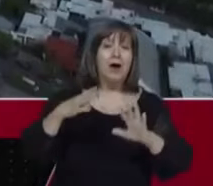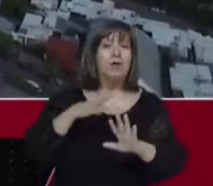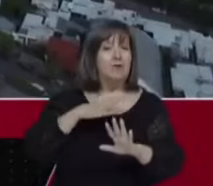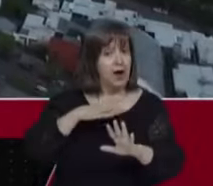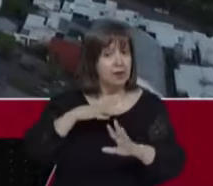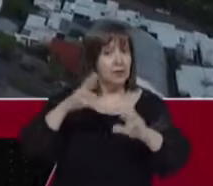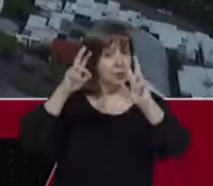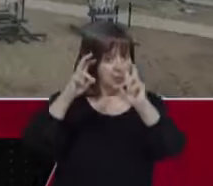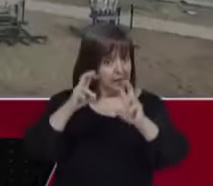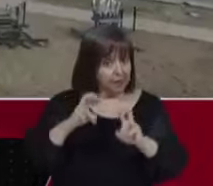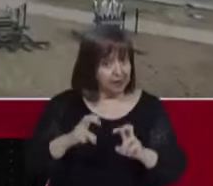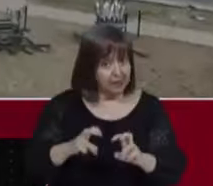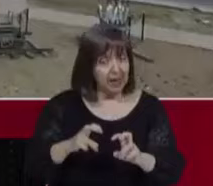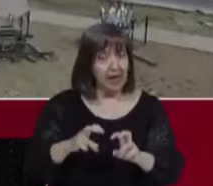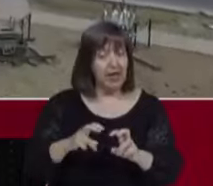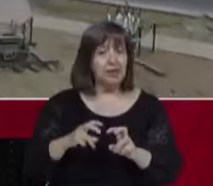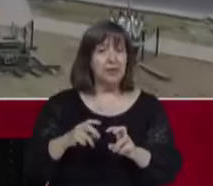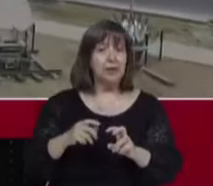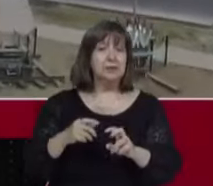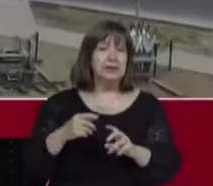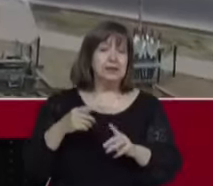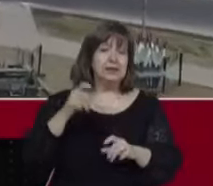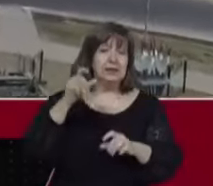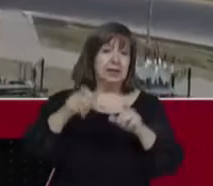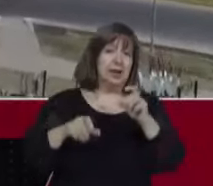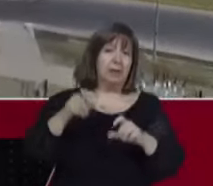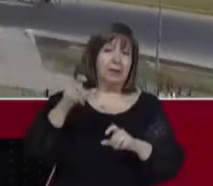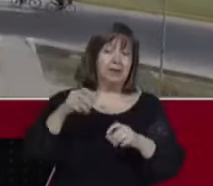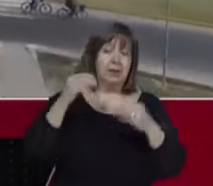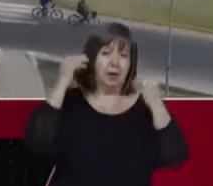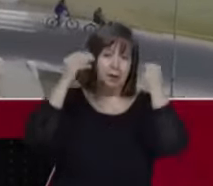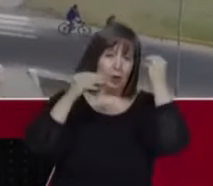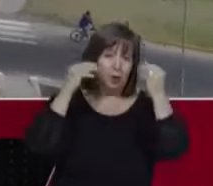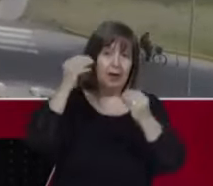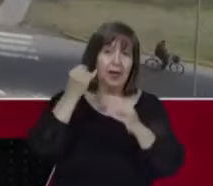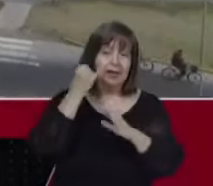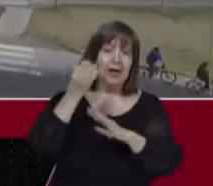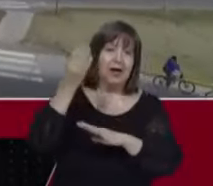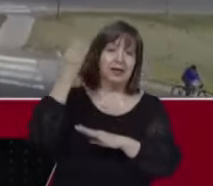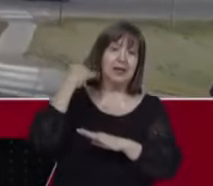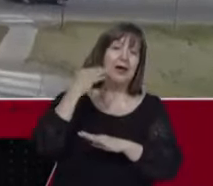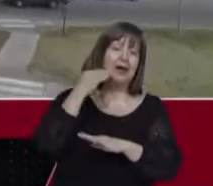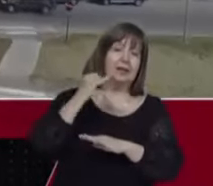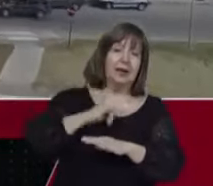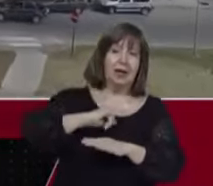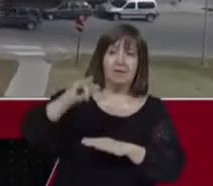de los delincuentes, pero sí, obviamente la víctima se encuentra muy preocupada. Ayer a la tarde hizo la